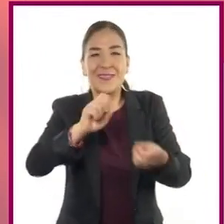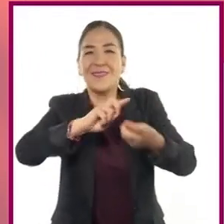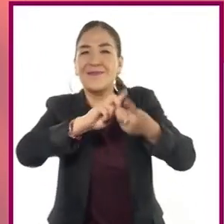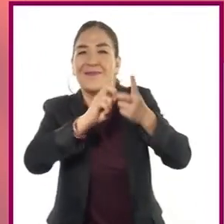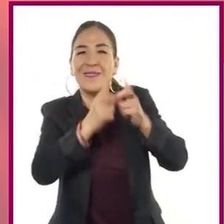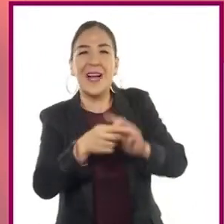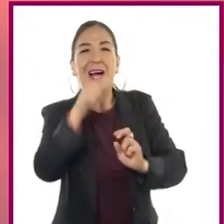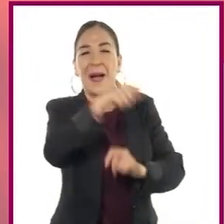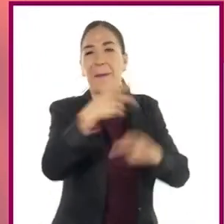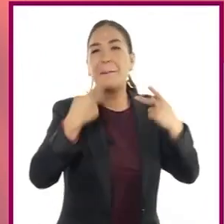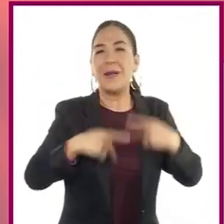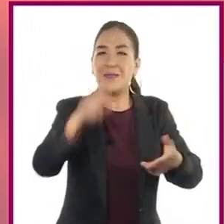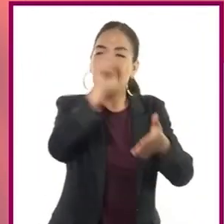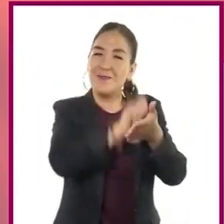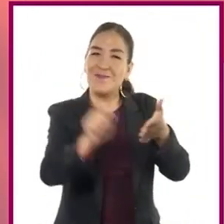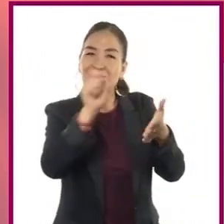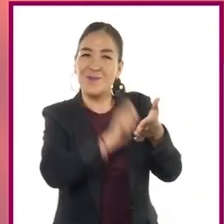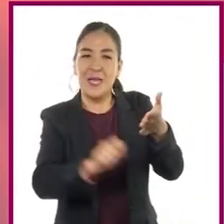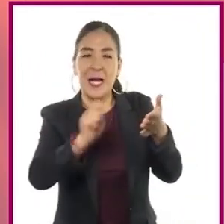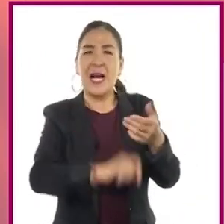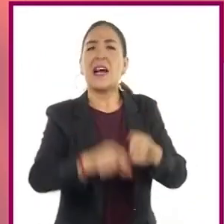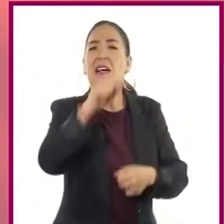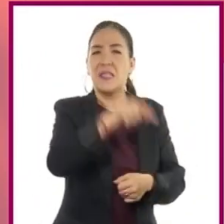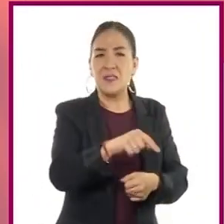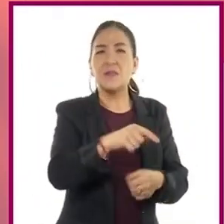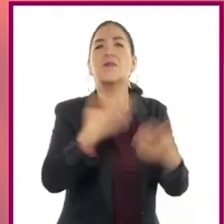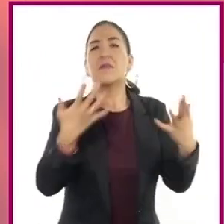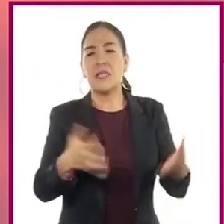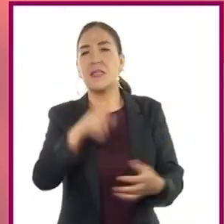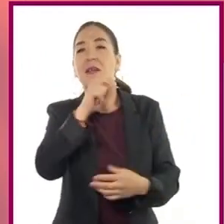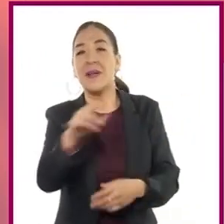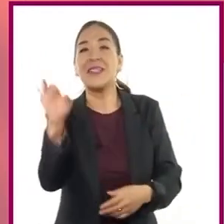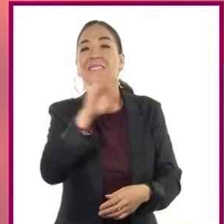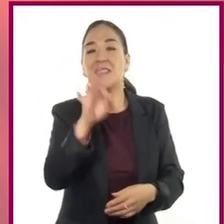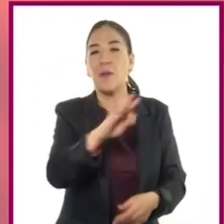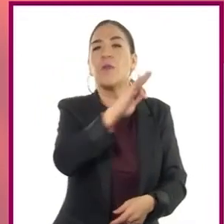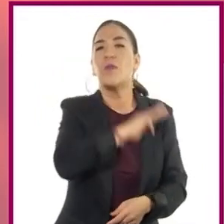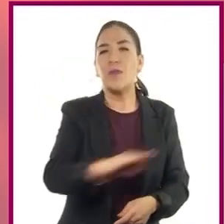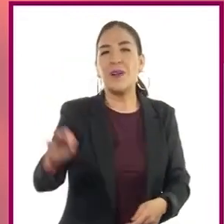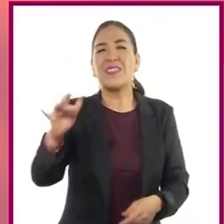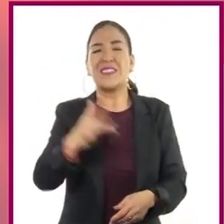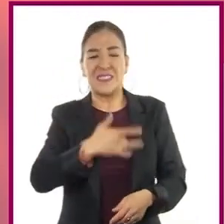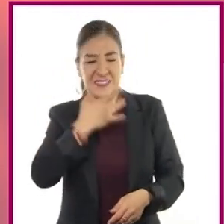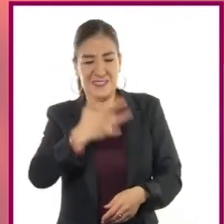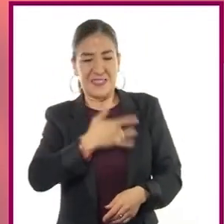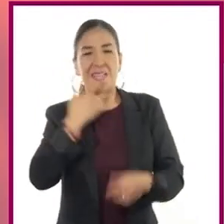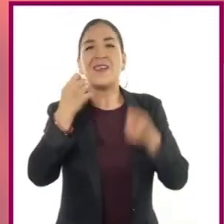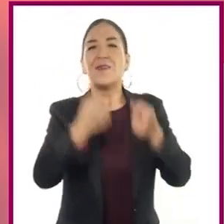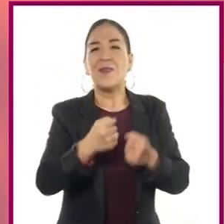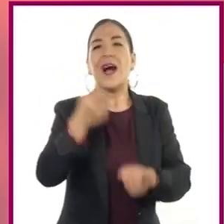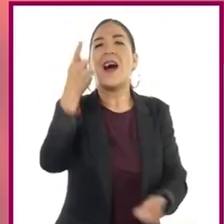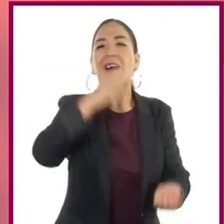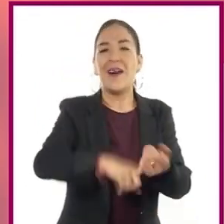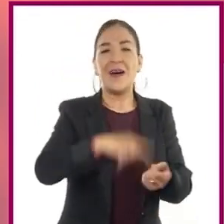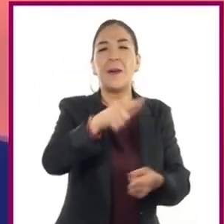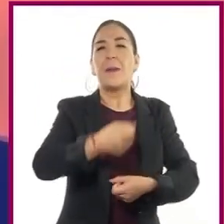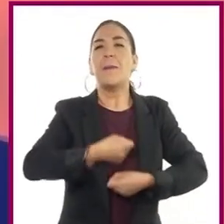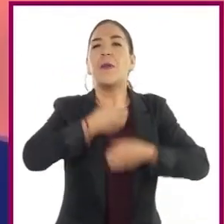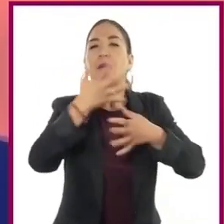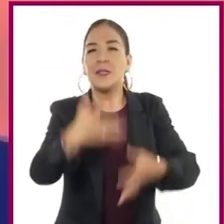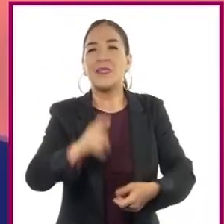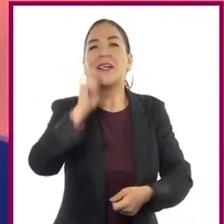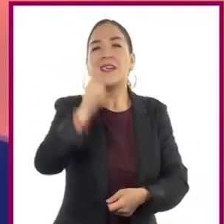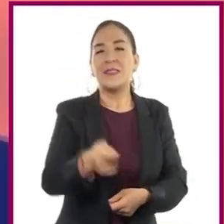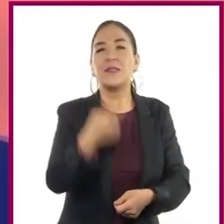poeta y esa nostalgia suele o puede afectarnos de manera particular, aunque la poesía exprese